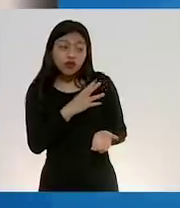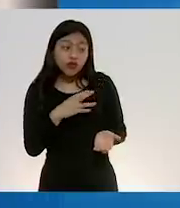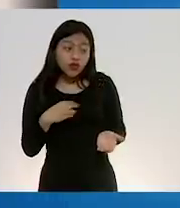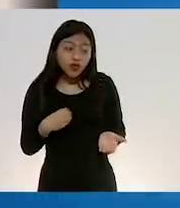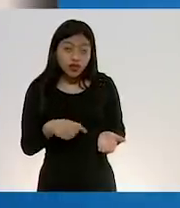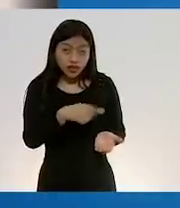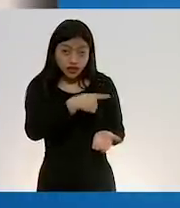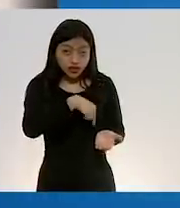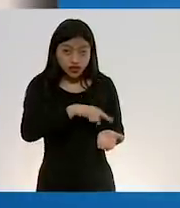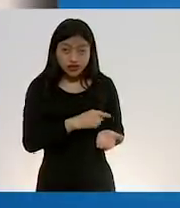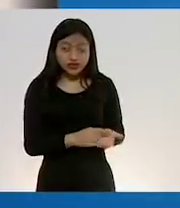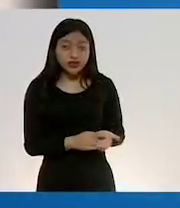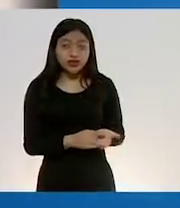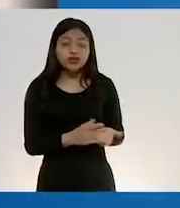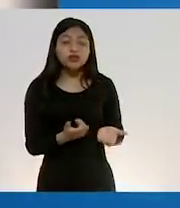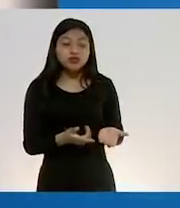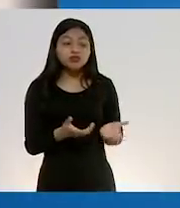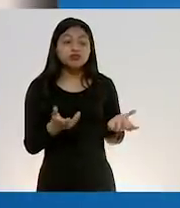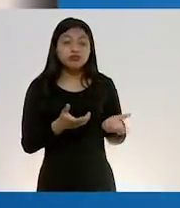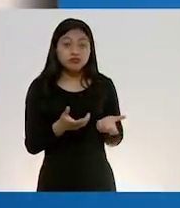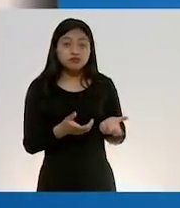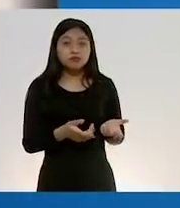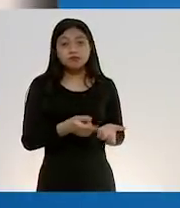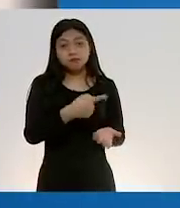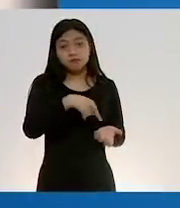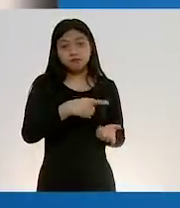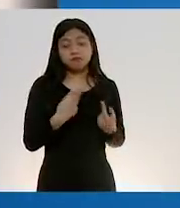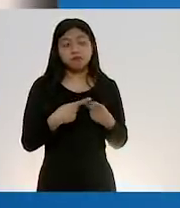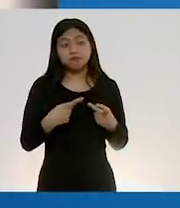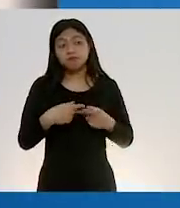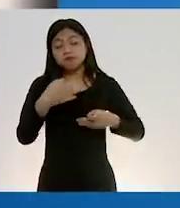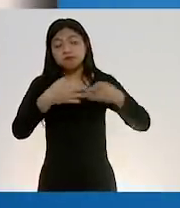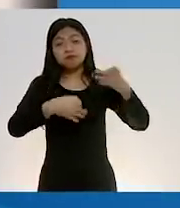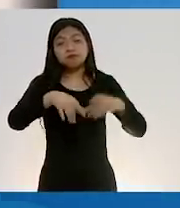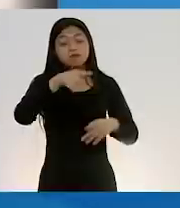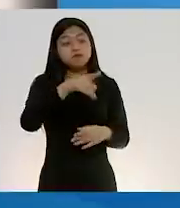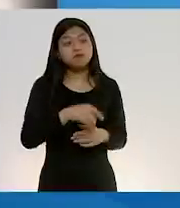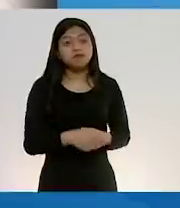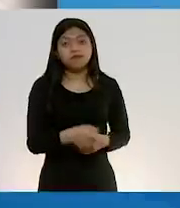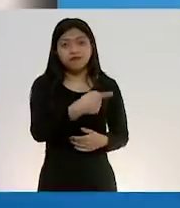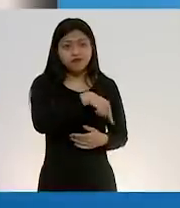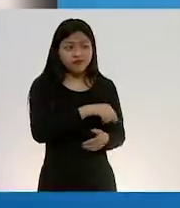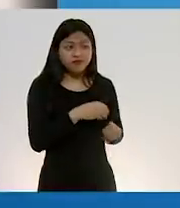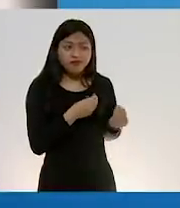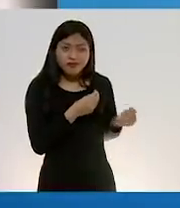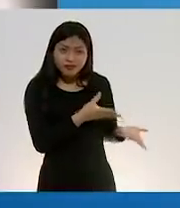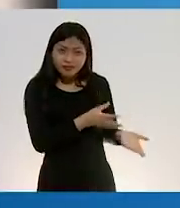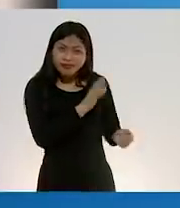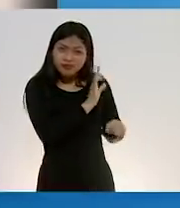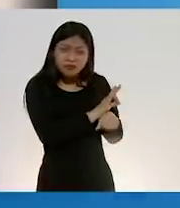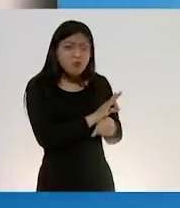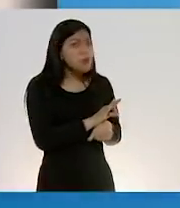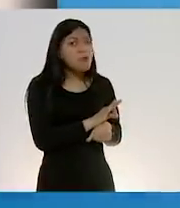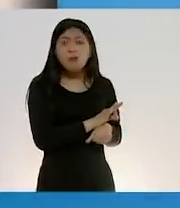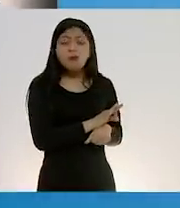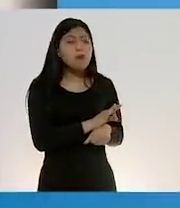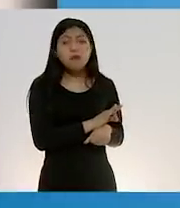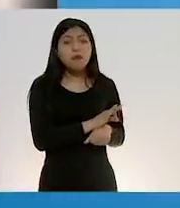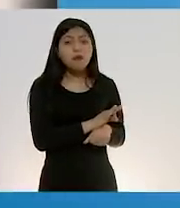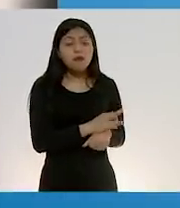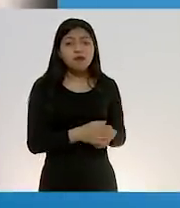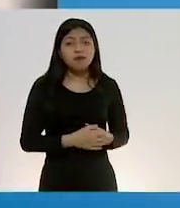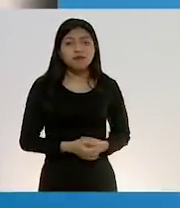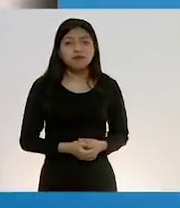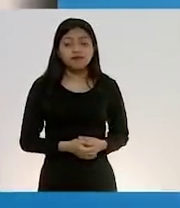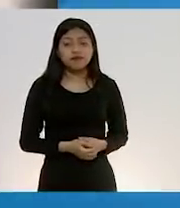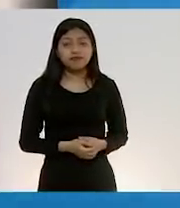actos. Ni en los tribunales se han tenido jamás como testimonios fehacientes de las calidades de los individuos que las presentan. Los curas